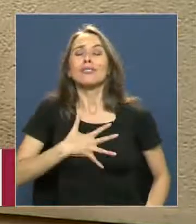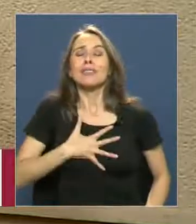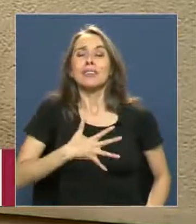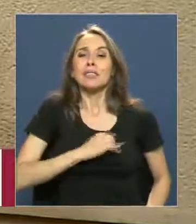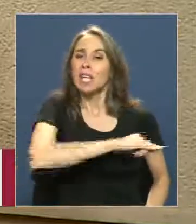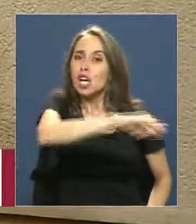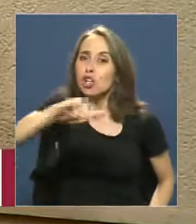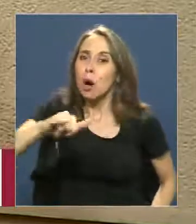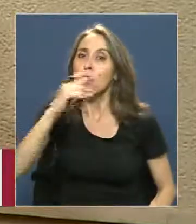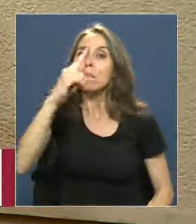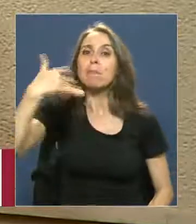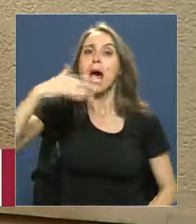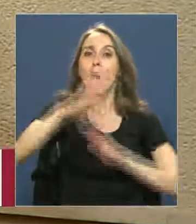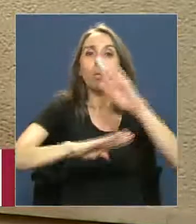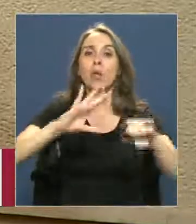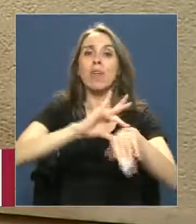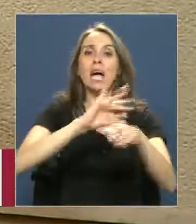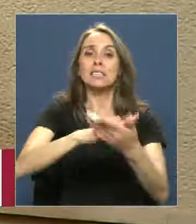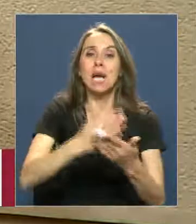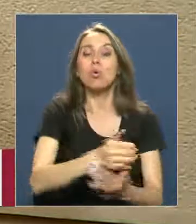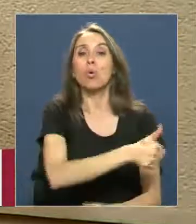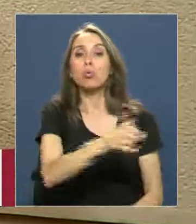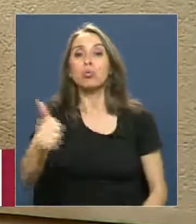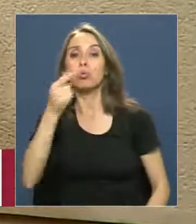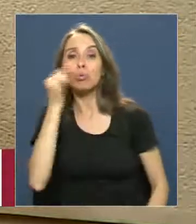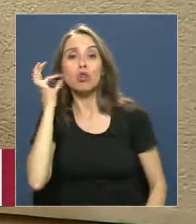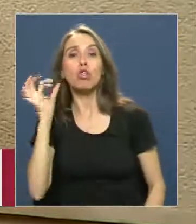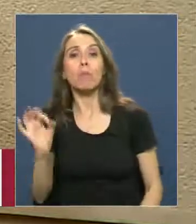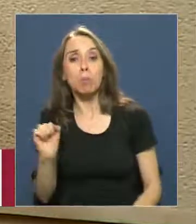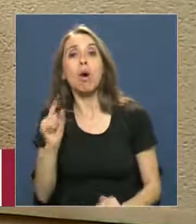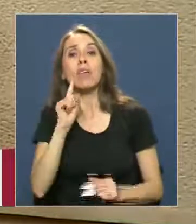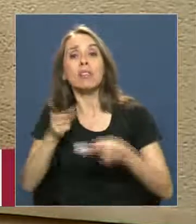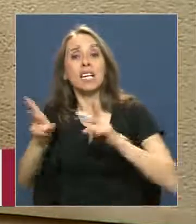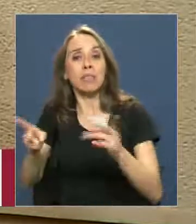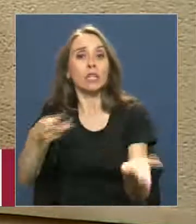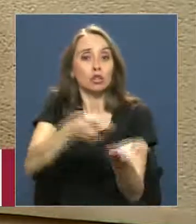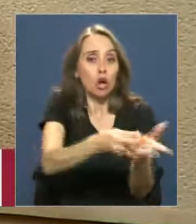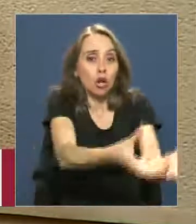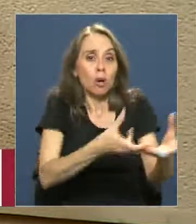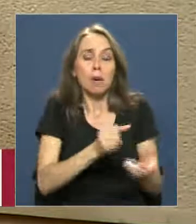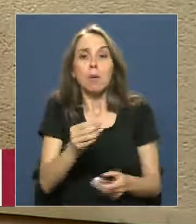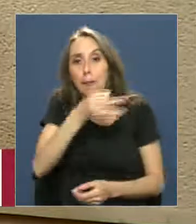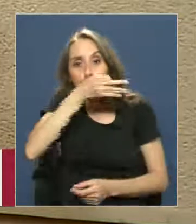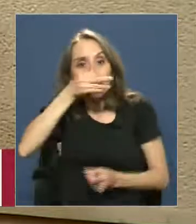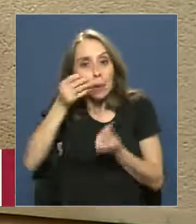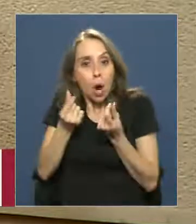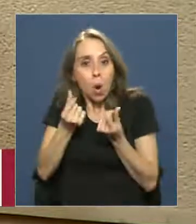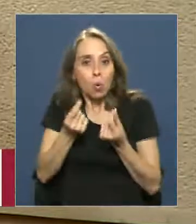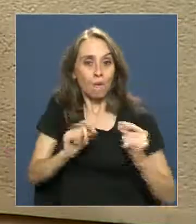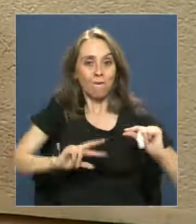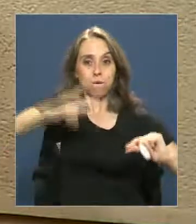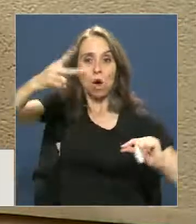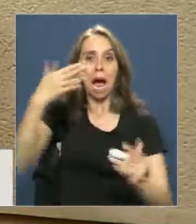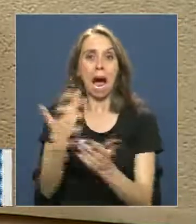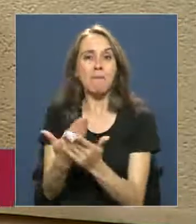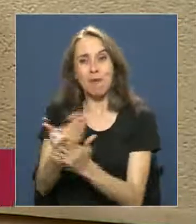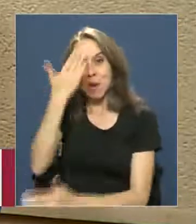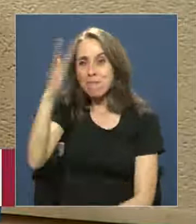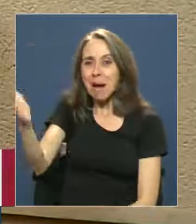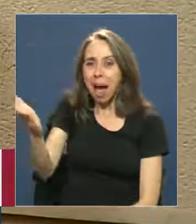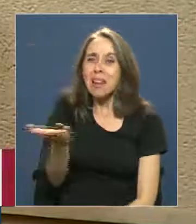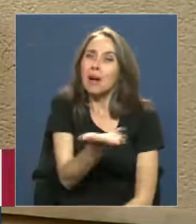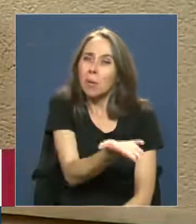resguardo de la salud, sobre todo el acceso de todos y todas a dicho derecho. No es posible lucrar ni sacar un provecho vil cuando está en juego la